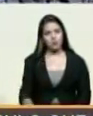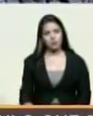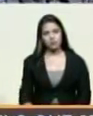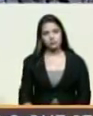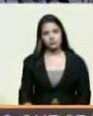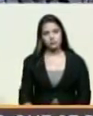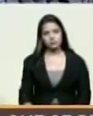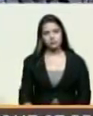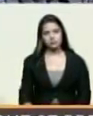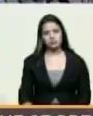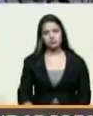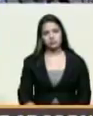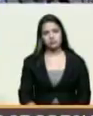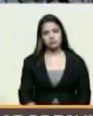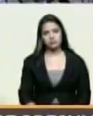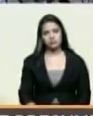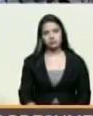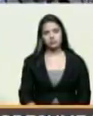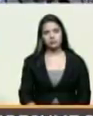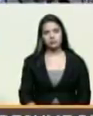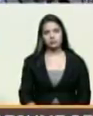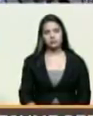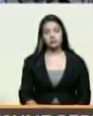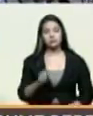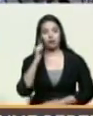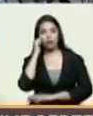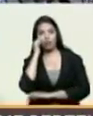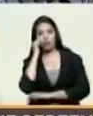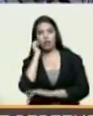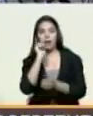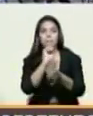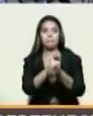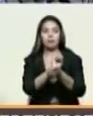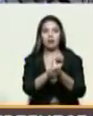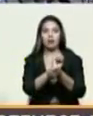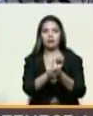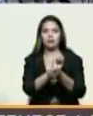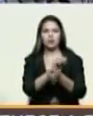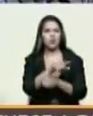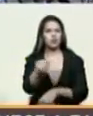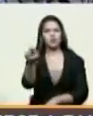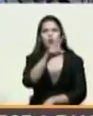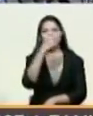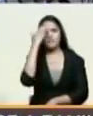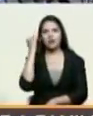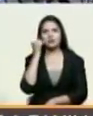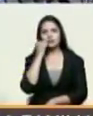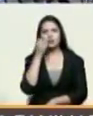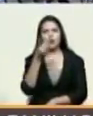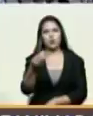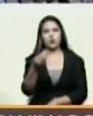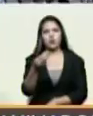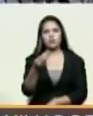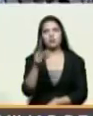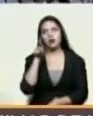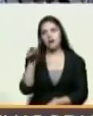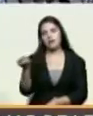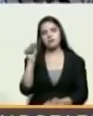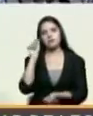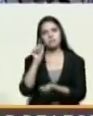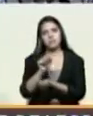¿Cómo nos la vendieron? En la carraca, preso, todo el que sea como Francisco de Miranda, ¿cómo termina? En la